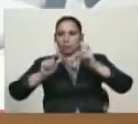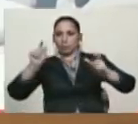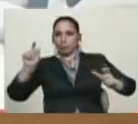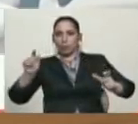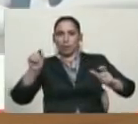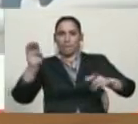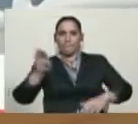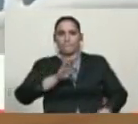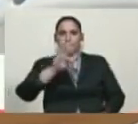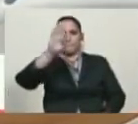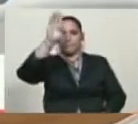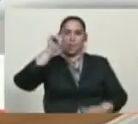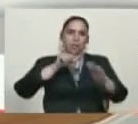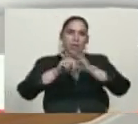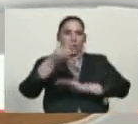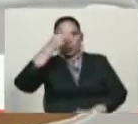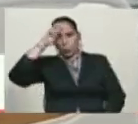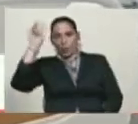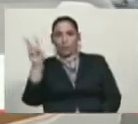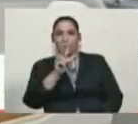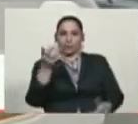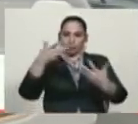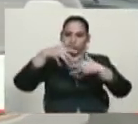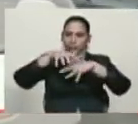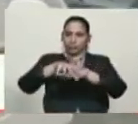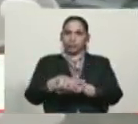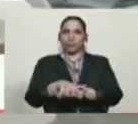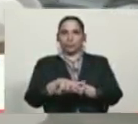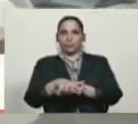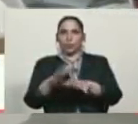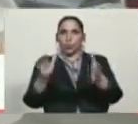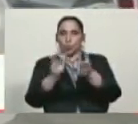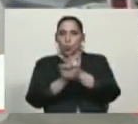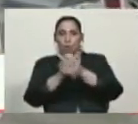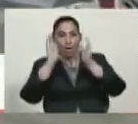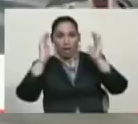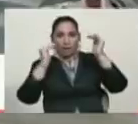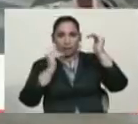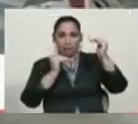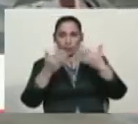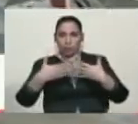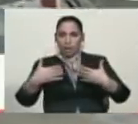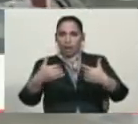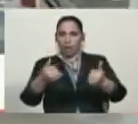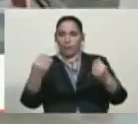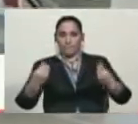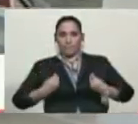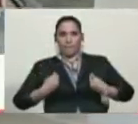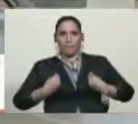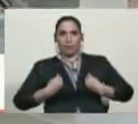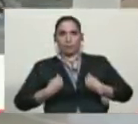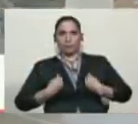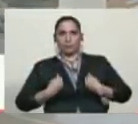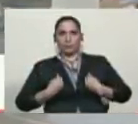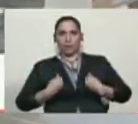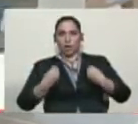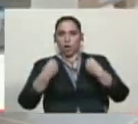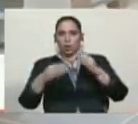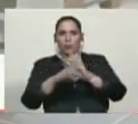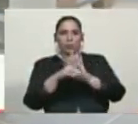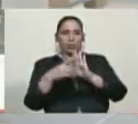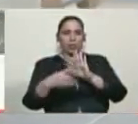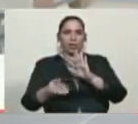barrio adentro cubano-venezolano unido en la atención a la salud y a la vida como el derecho humano